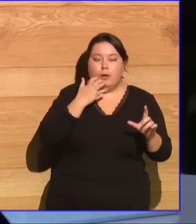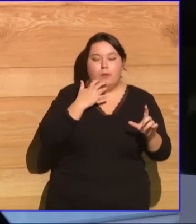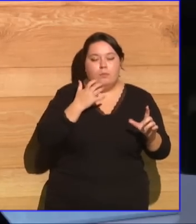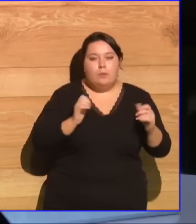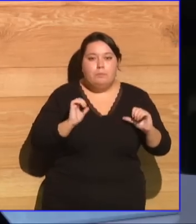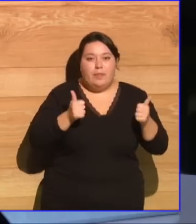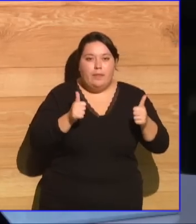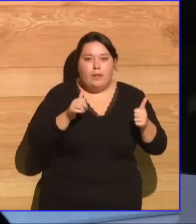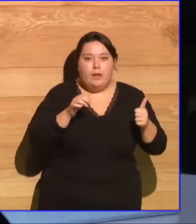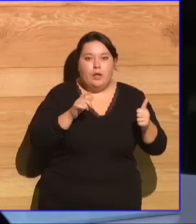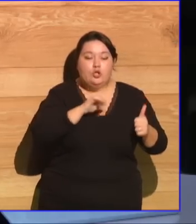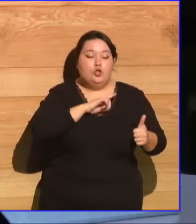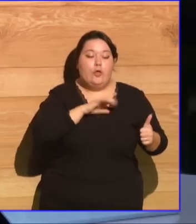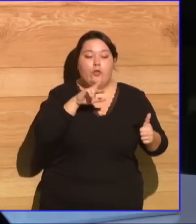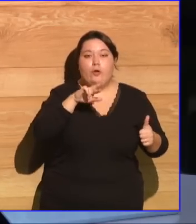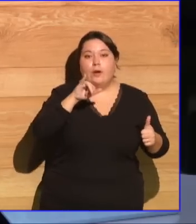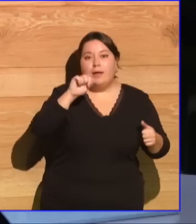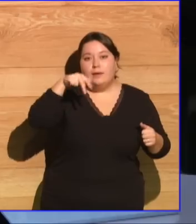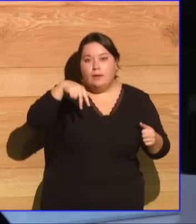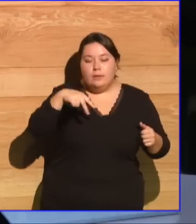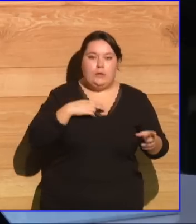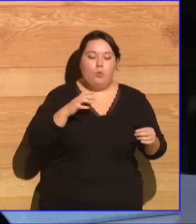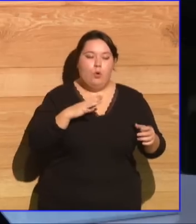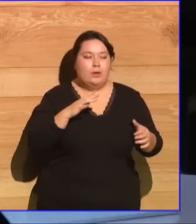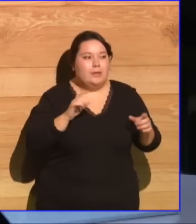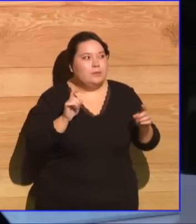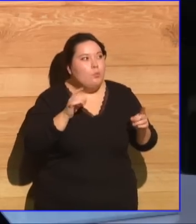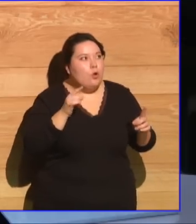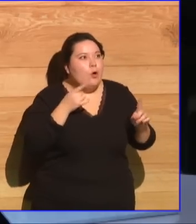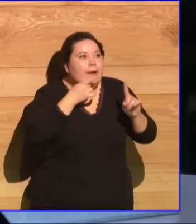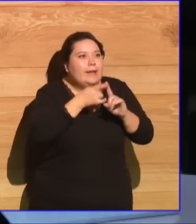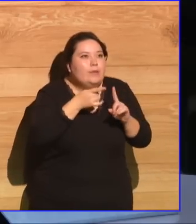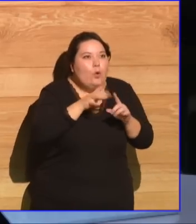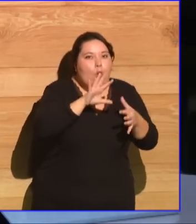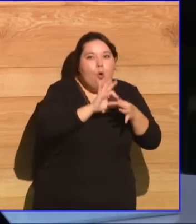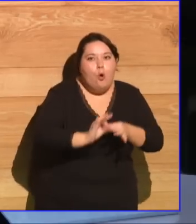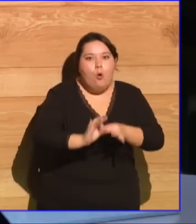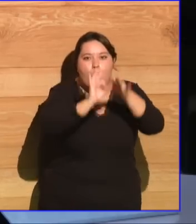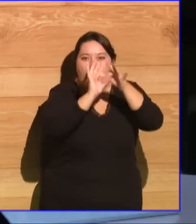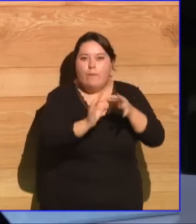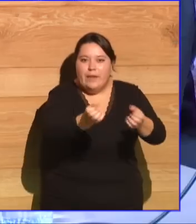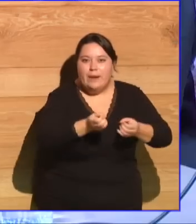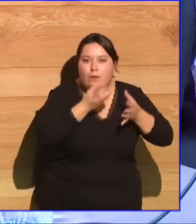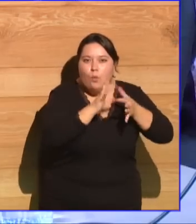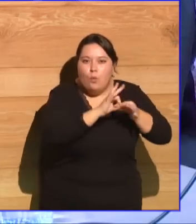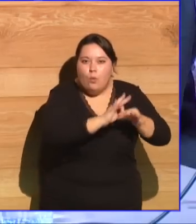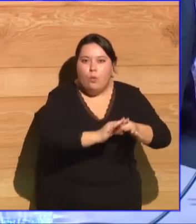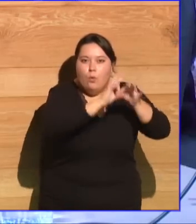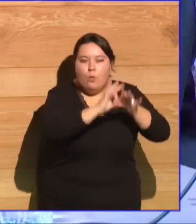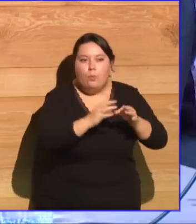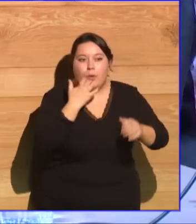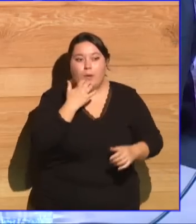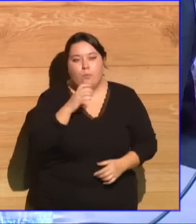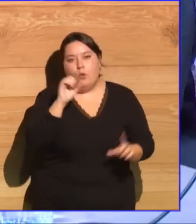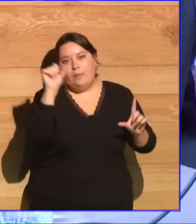Ryan, no tiene ese sentido coreográfico y caligráfico de la narración que se ve, por ejemplo, en